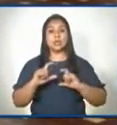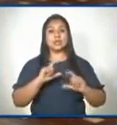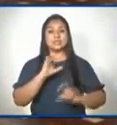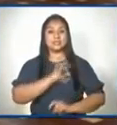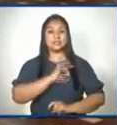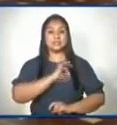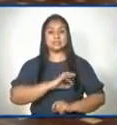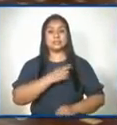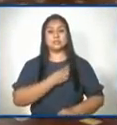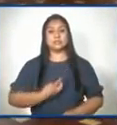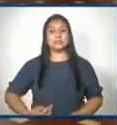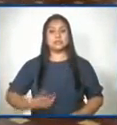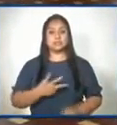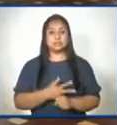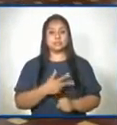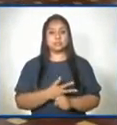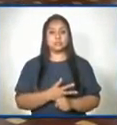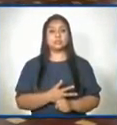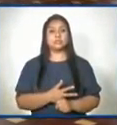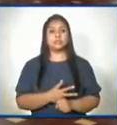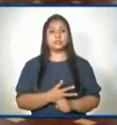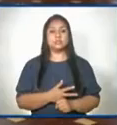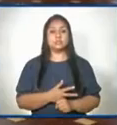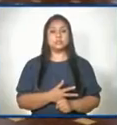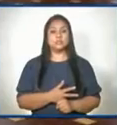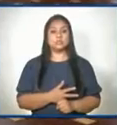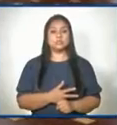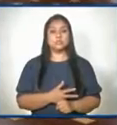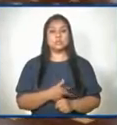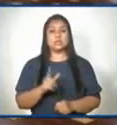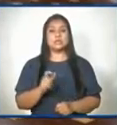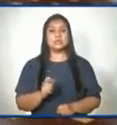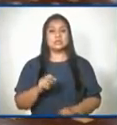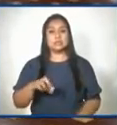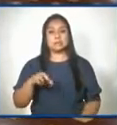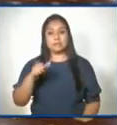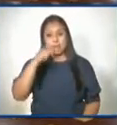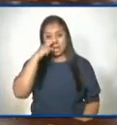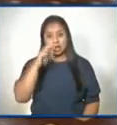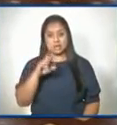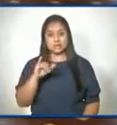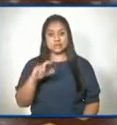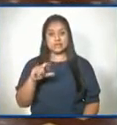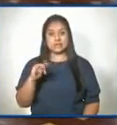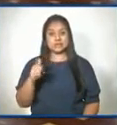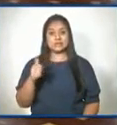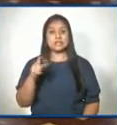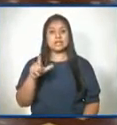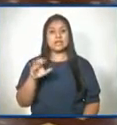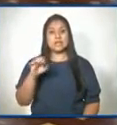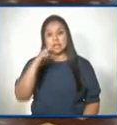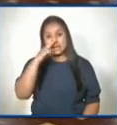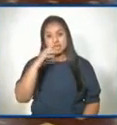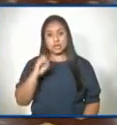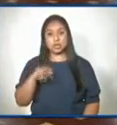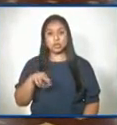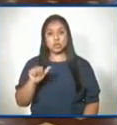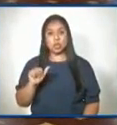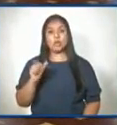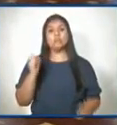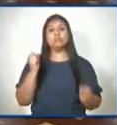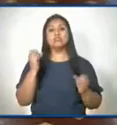Social de la Presidencia de la República de Guatemala, licenciada Patricia Letona, quien a continuación nos